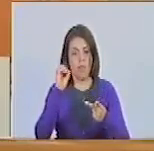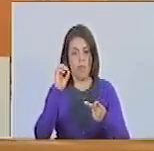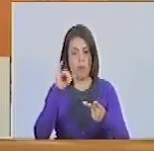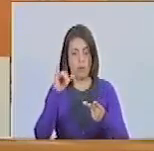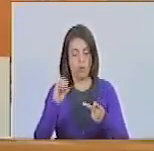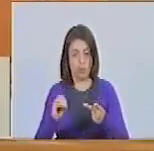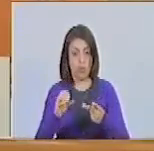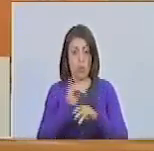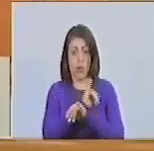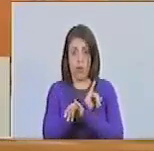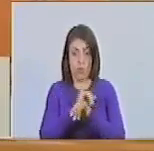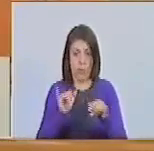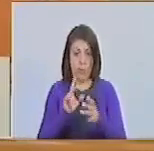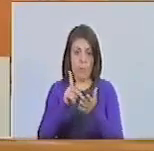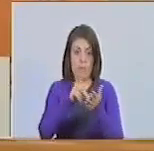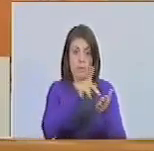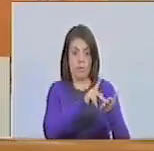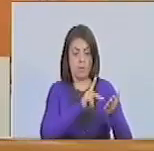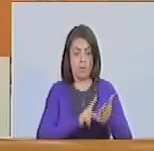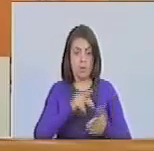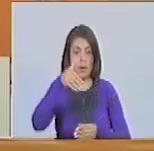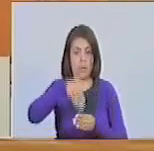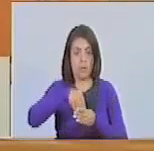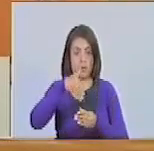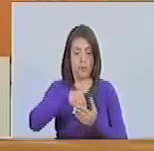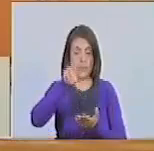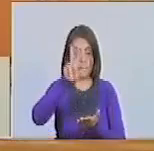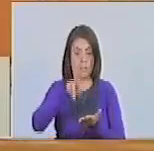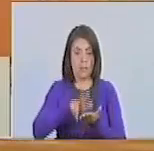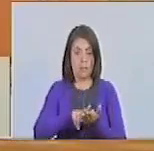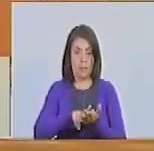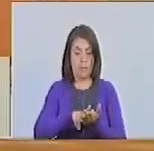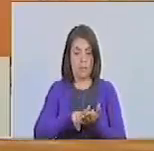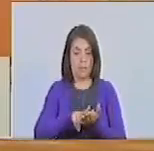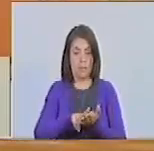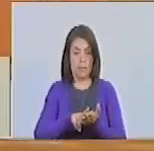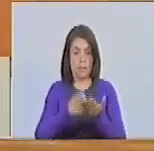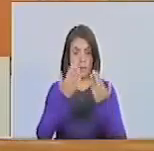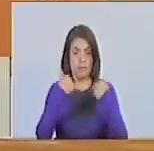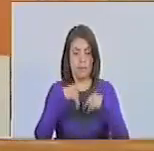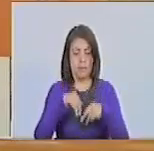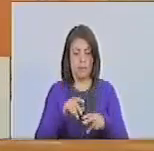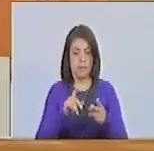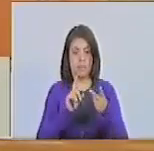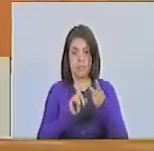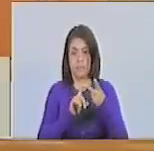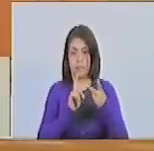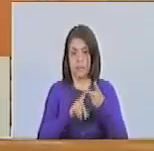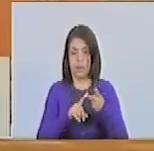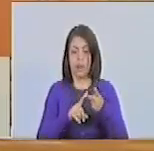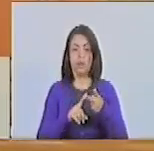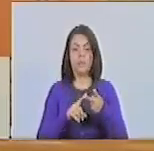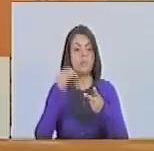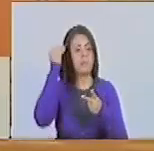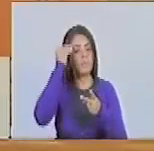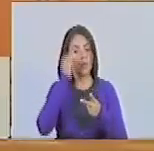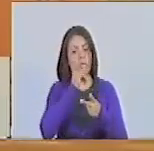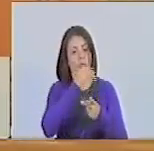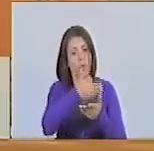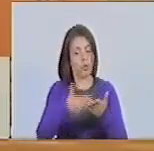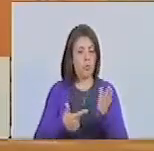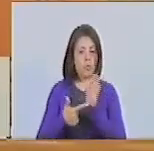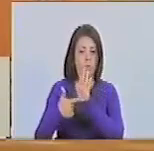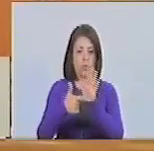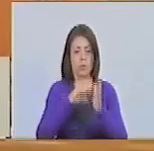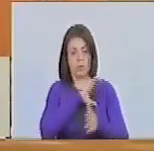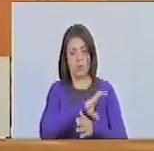Rum. Finalizadas las intervenciones y sometido a votación, resultó aprobado. Segundo, considerar el informe presentado